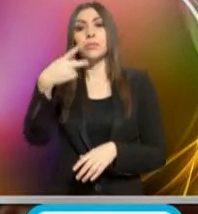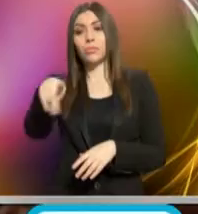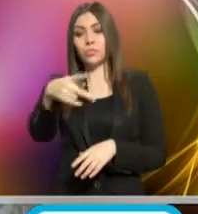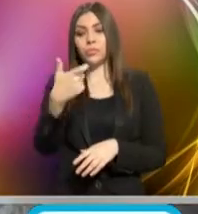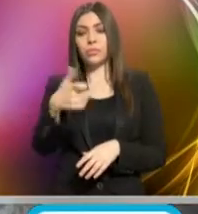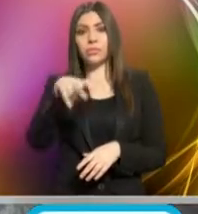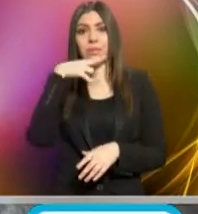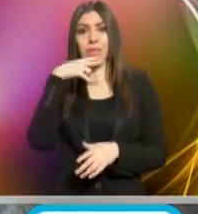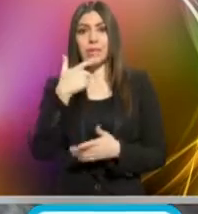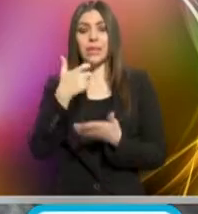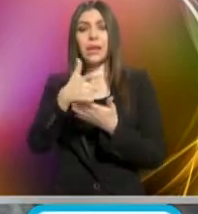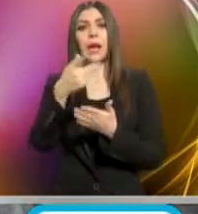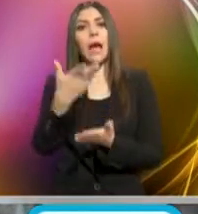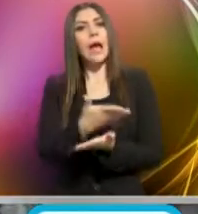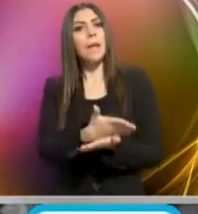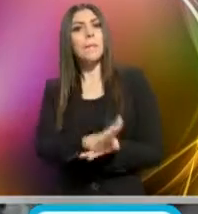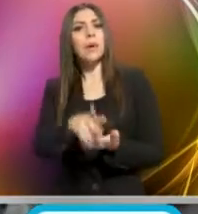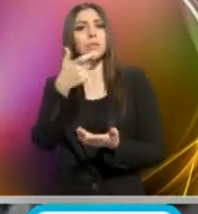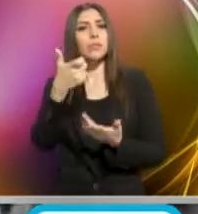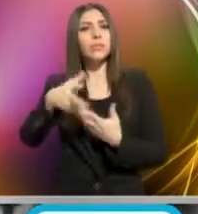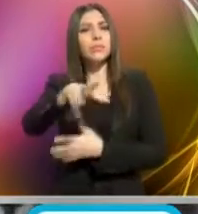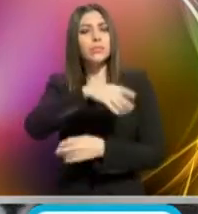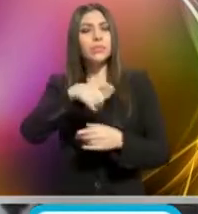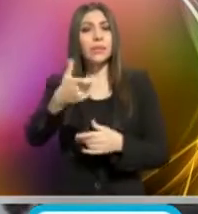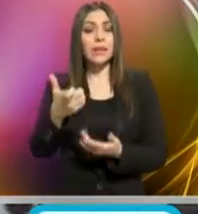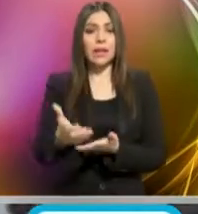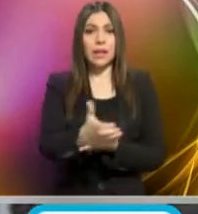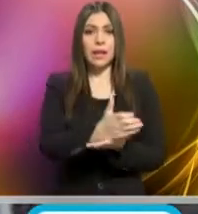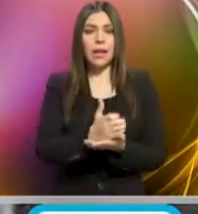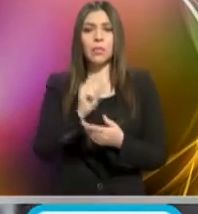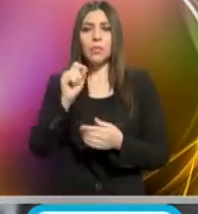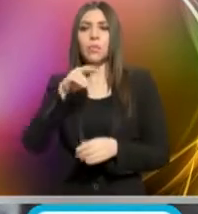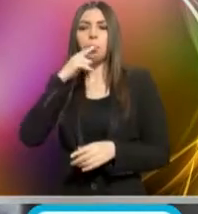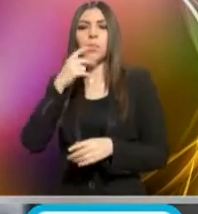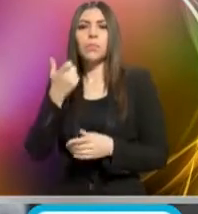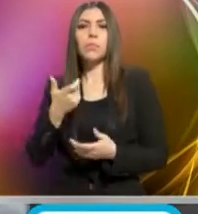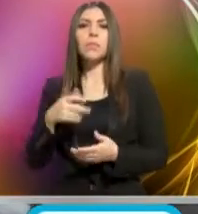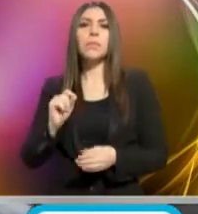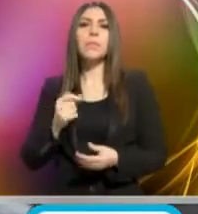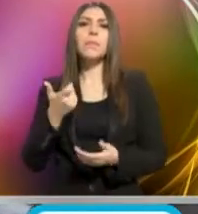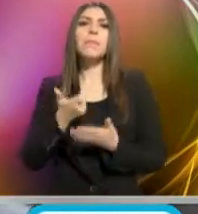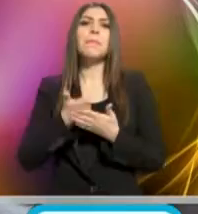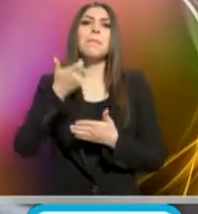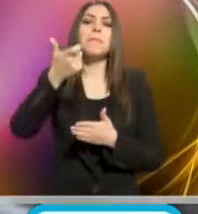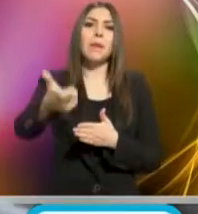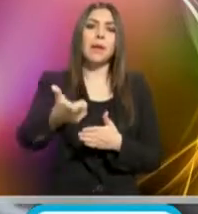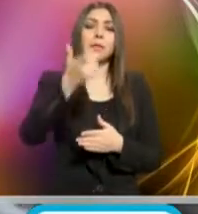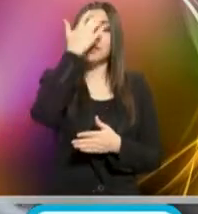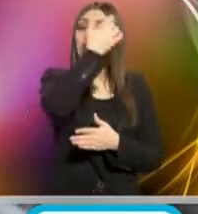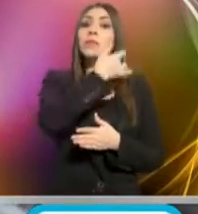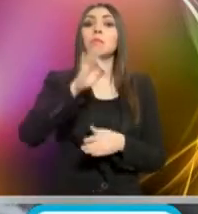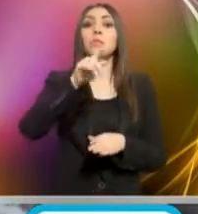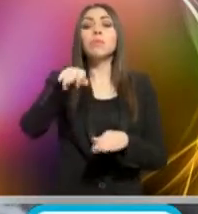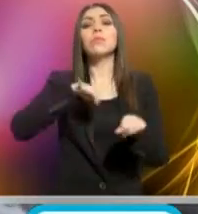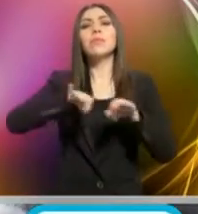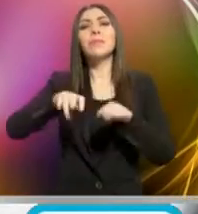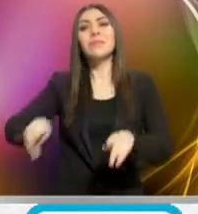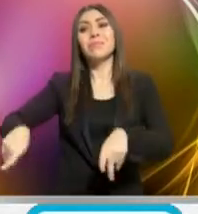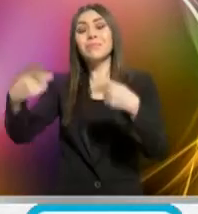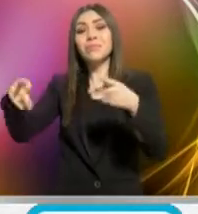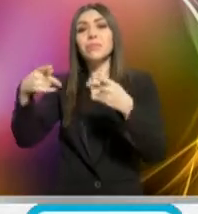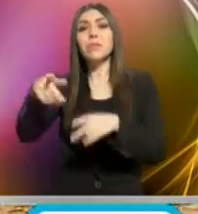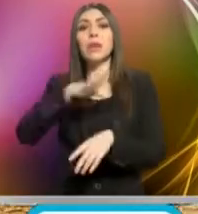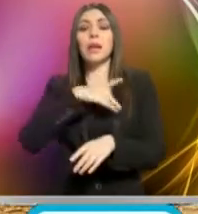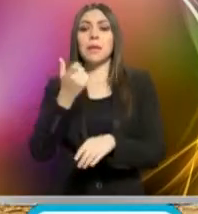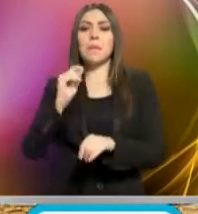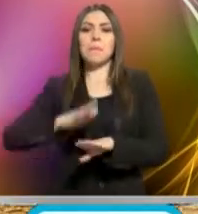tu ingreso. Si trabajas en ventas, pues probablemente en diciembre tuviste más ventas y tuviste un mejor mes que cualquier otro. Claro. Entonces,